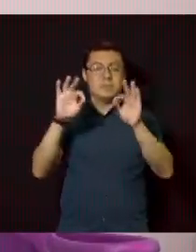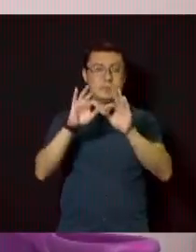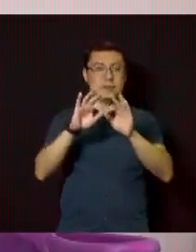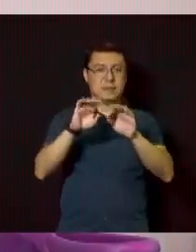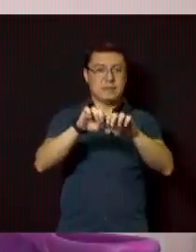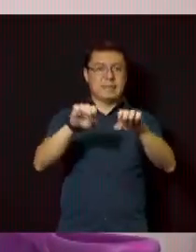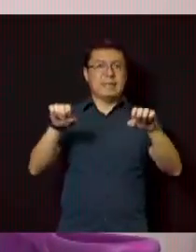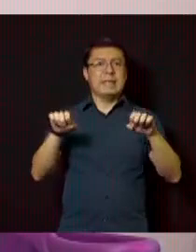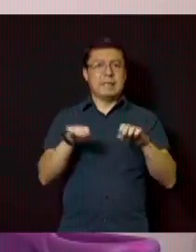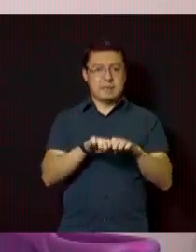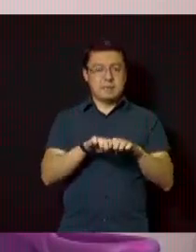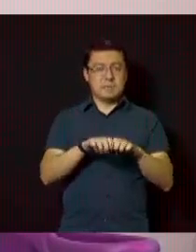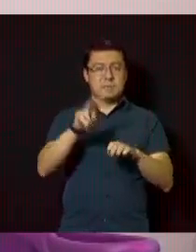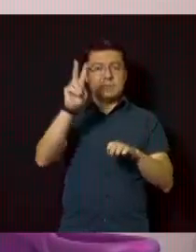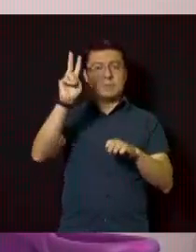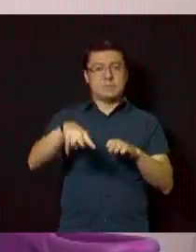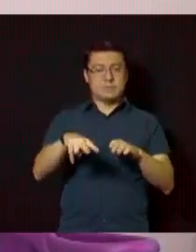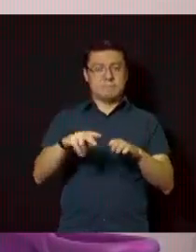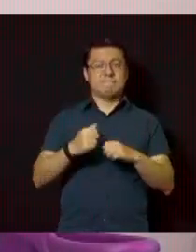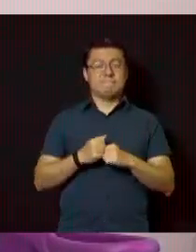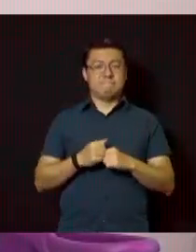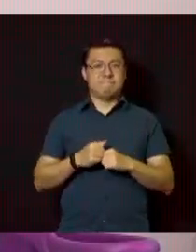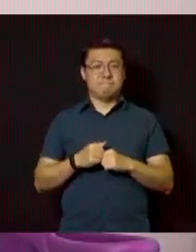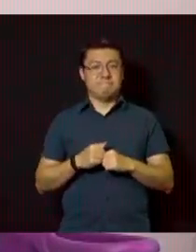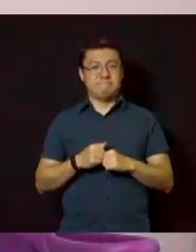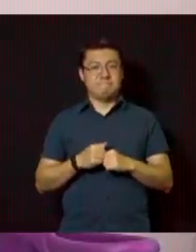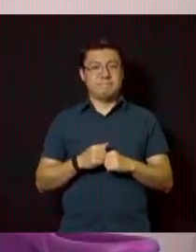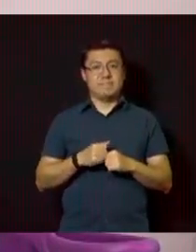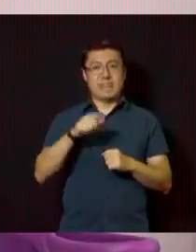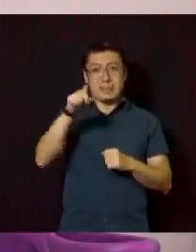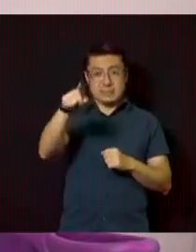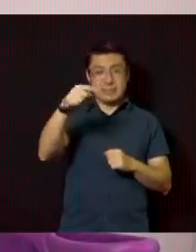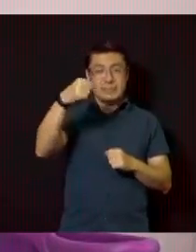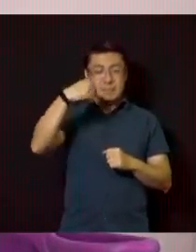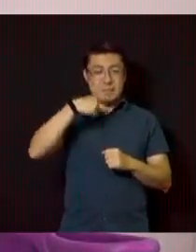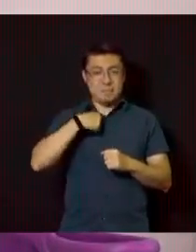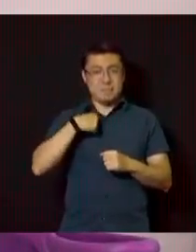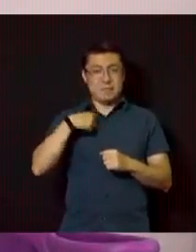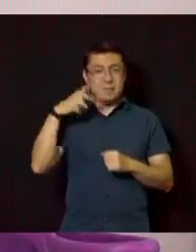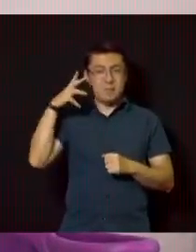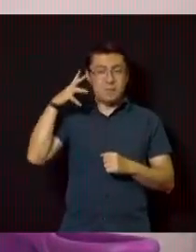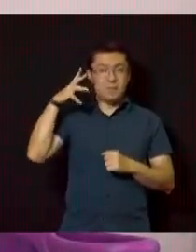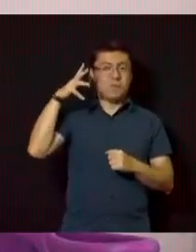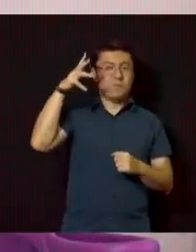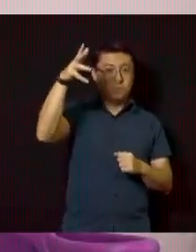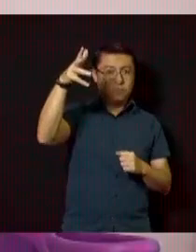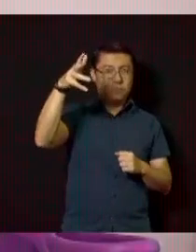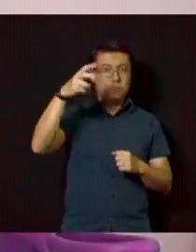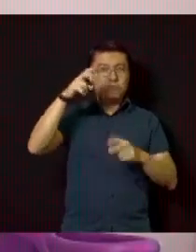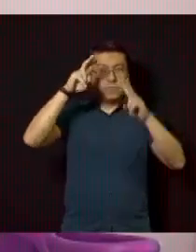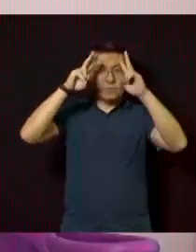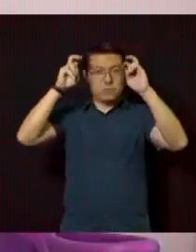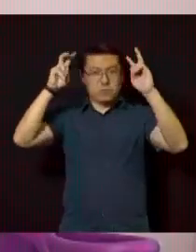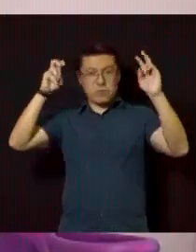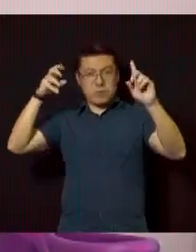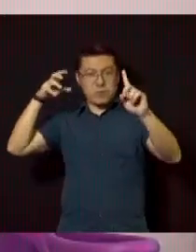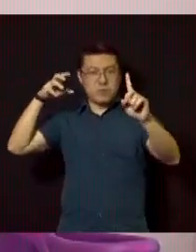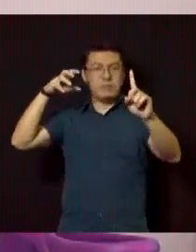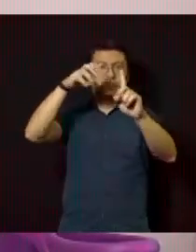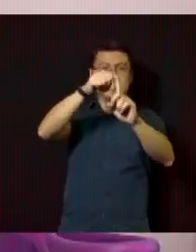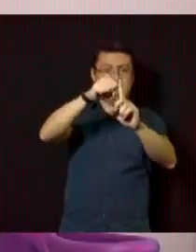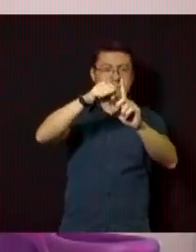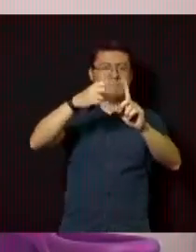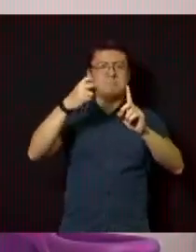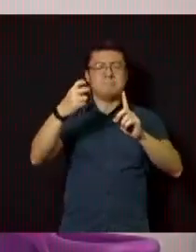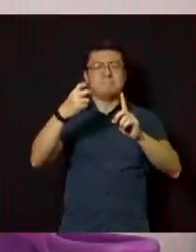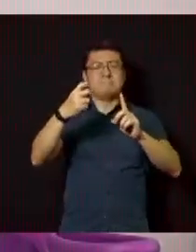esta construcción que estamos haciendo, que es lo que nos va a permitir a ti y a mí a futuro cumplir con esos sueños que queremos y poder llegar